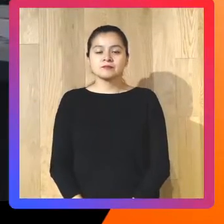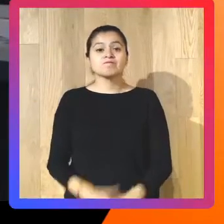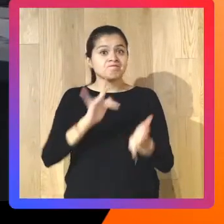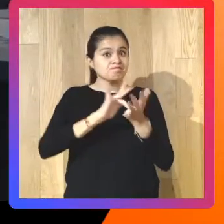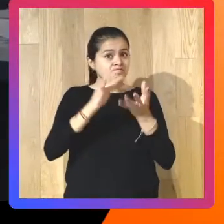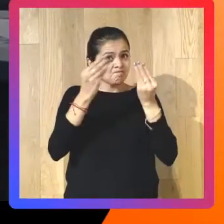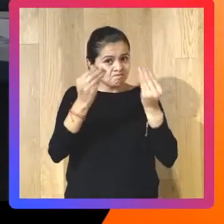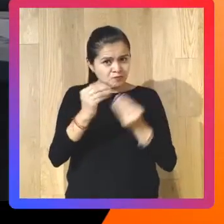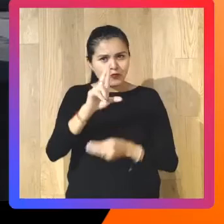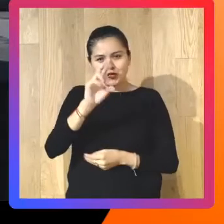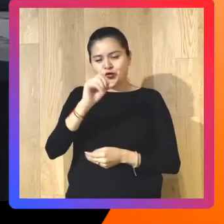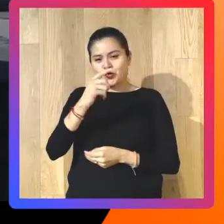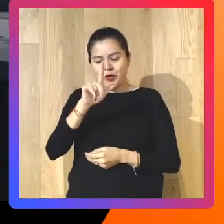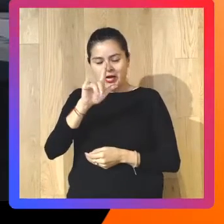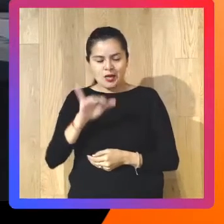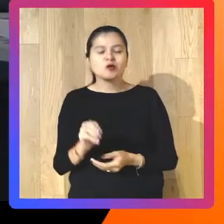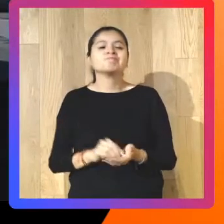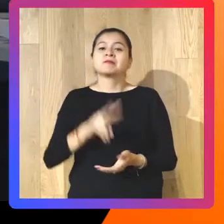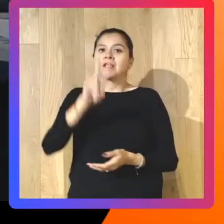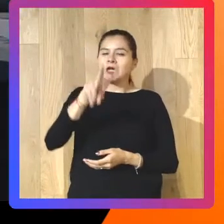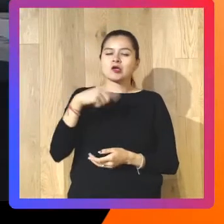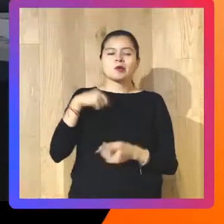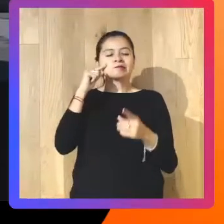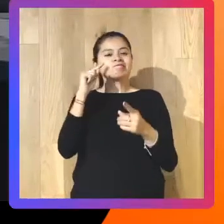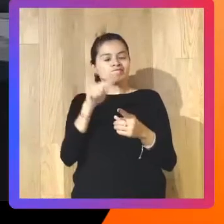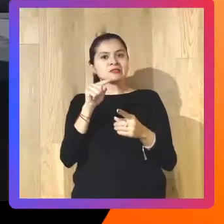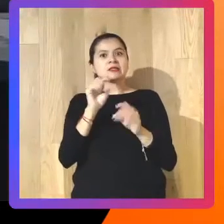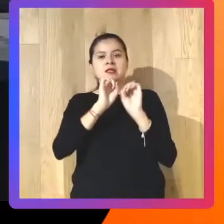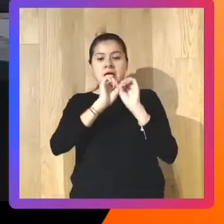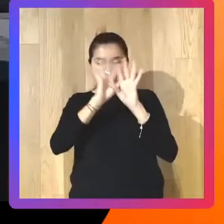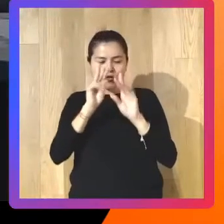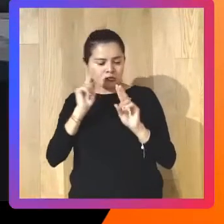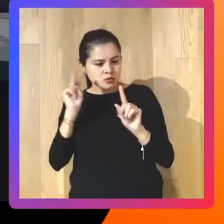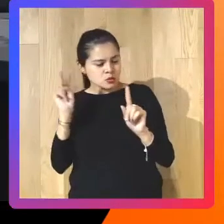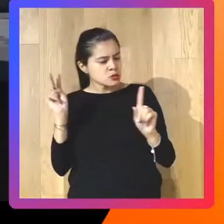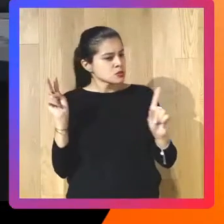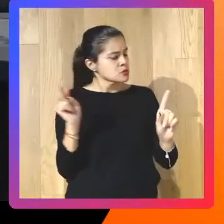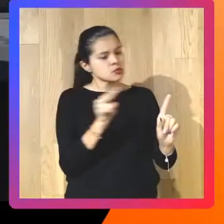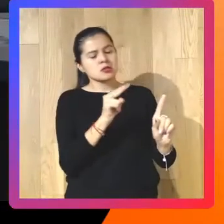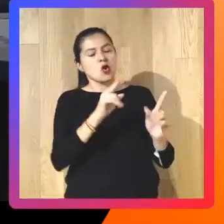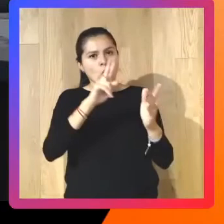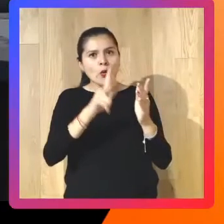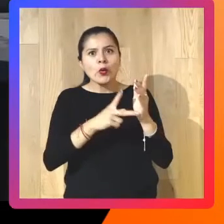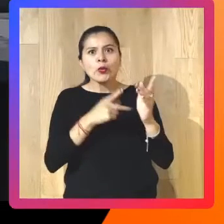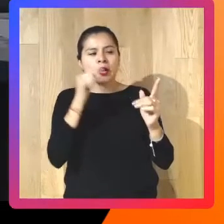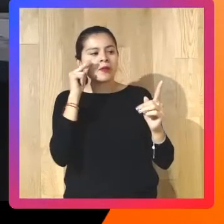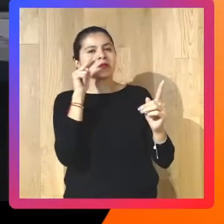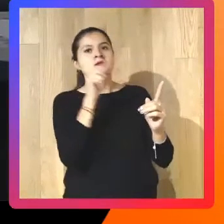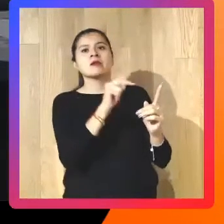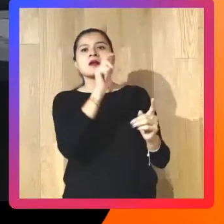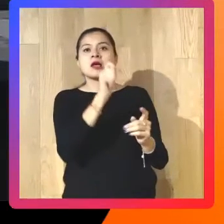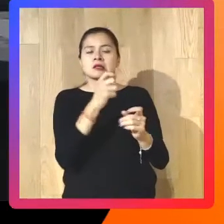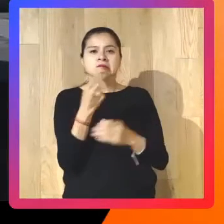Muchas gracias, Rogelio. Definitivamente, pues, nos hace volver a poner los ojos en el foco y darnos cuenta de